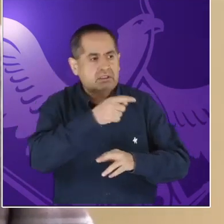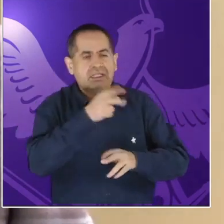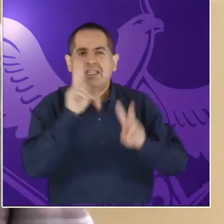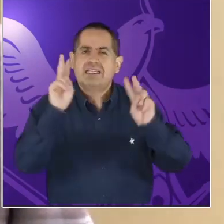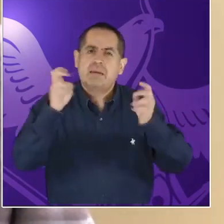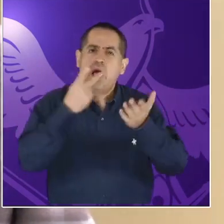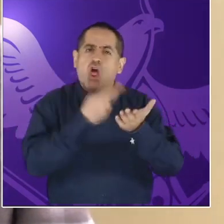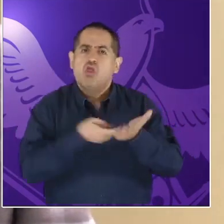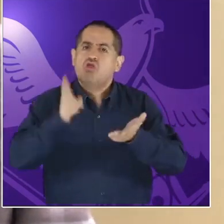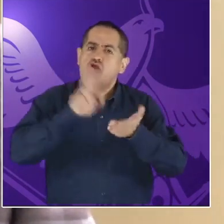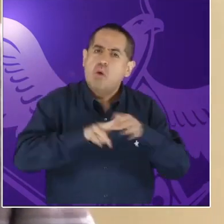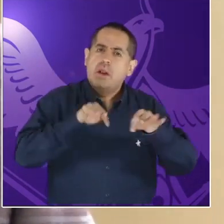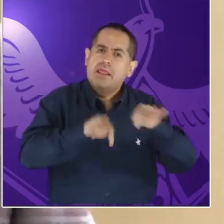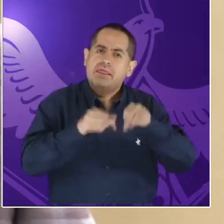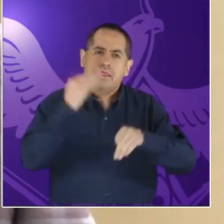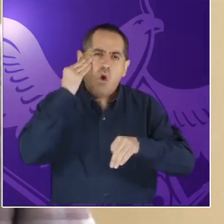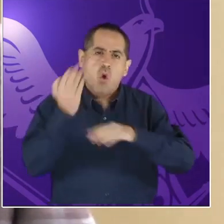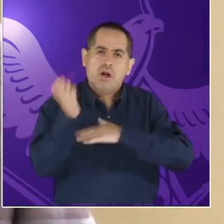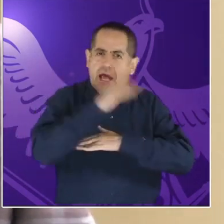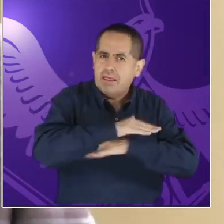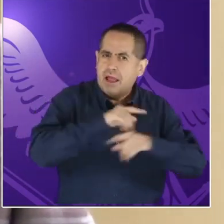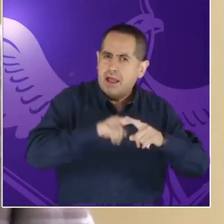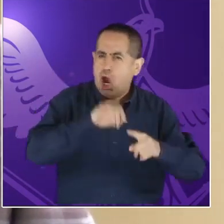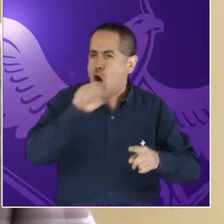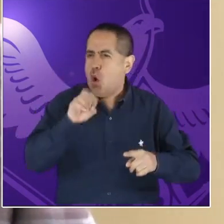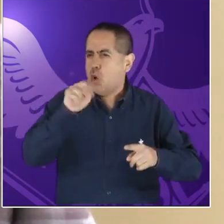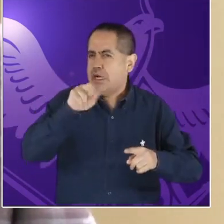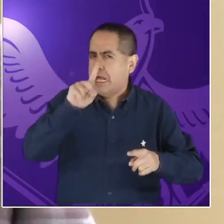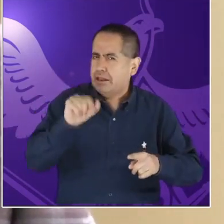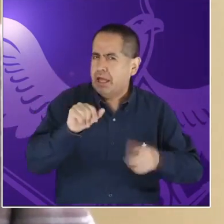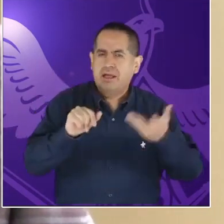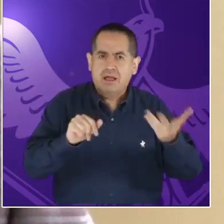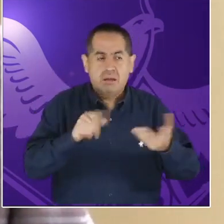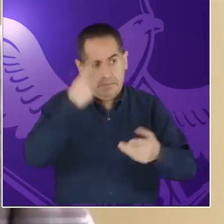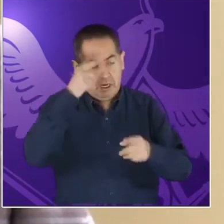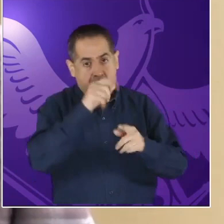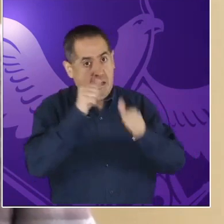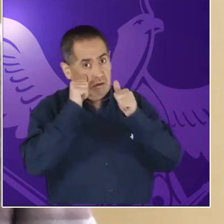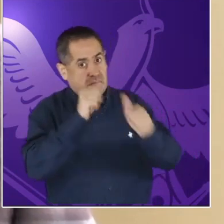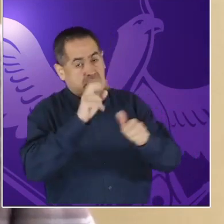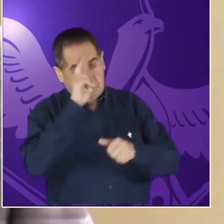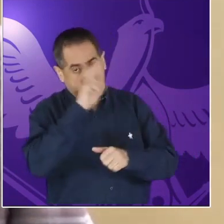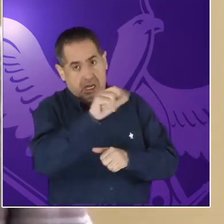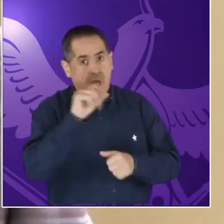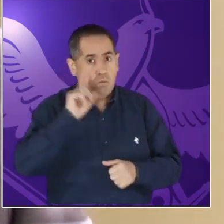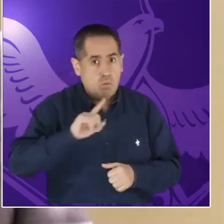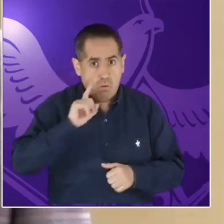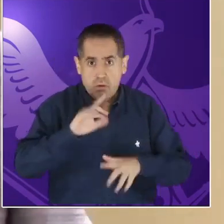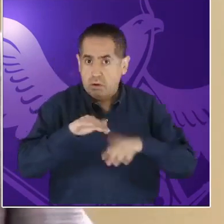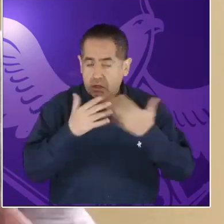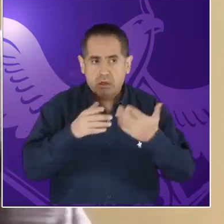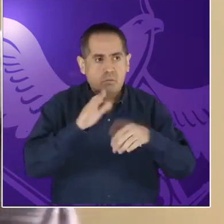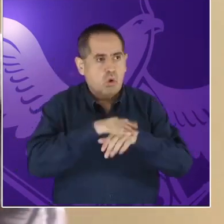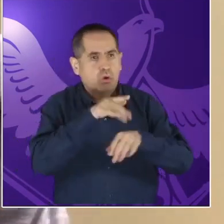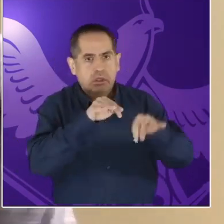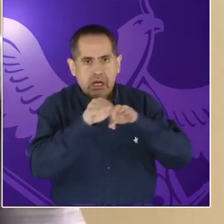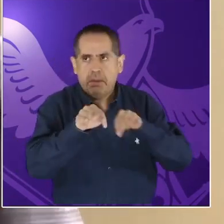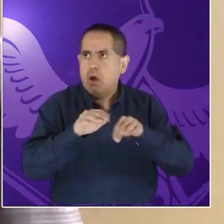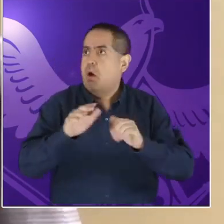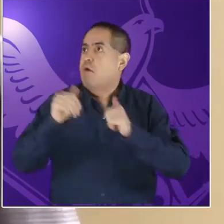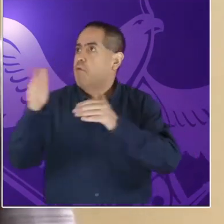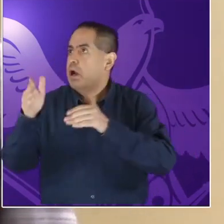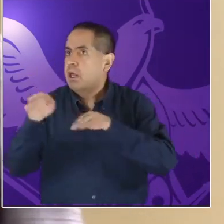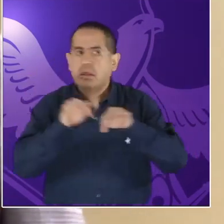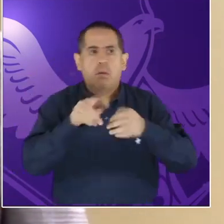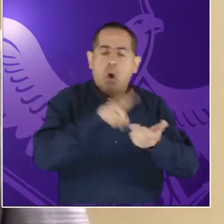doble jornada de una manera muy importante, sobre todo en el espacio de las mujeres, ¿no? El cuidado y el trabajo